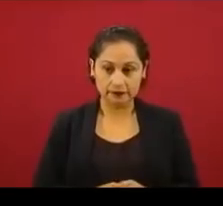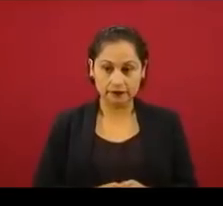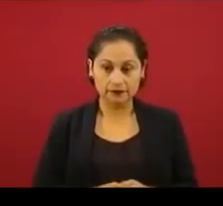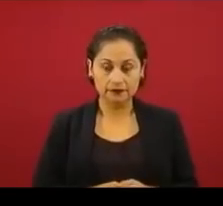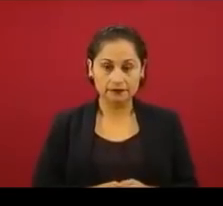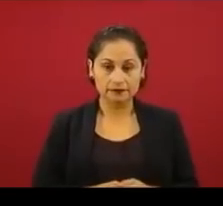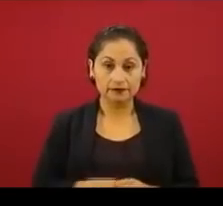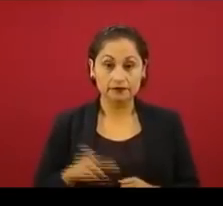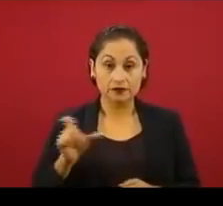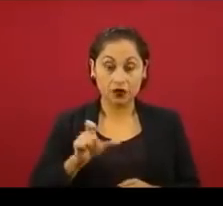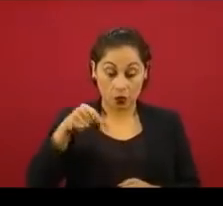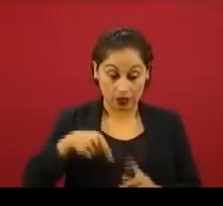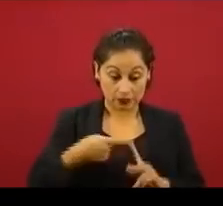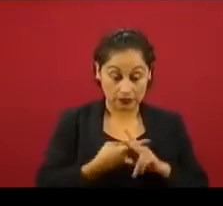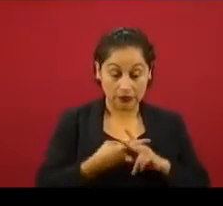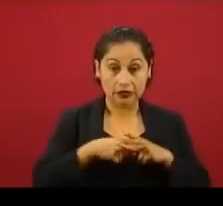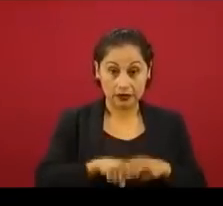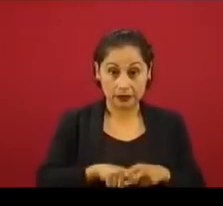inventando